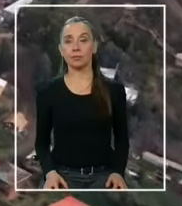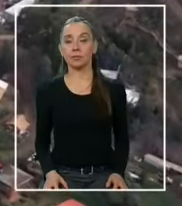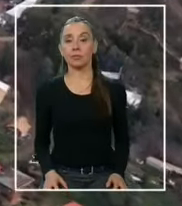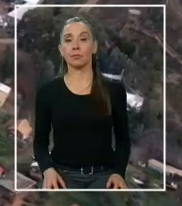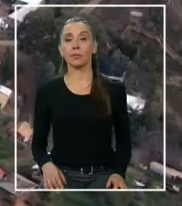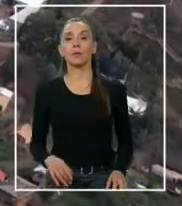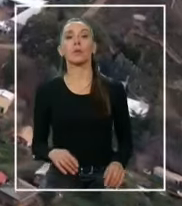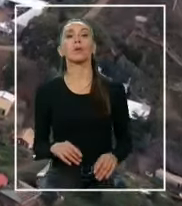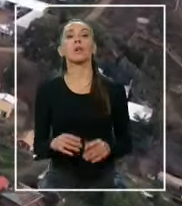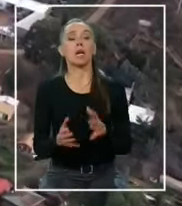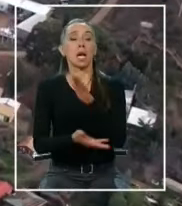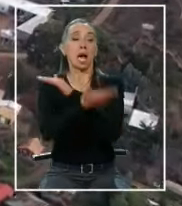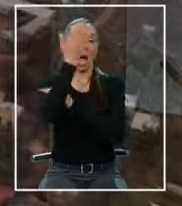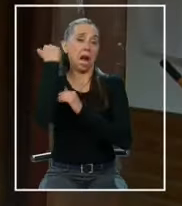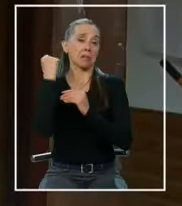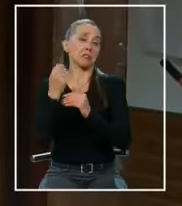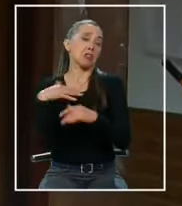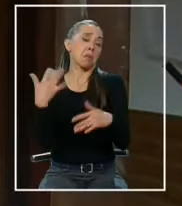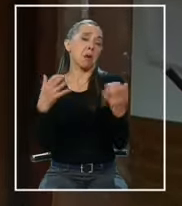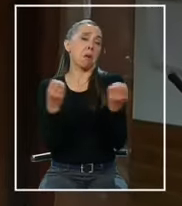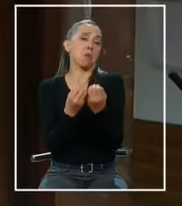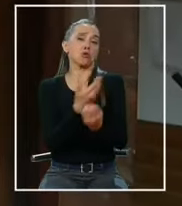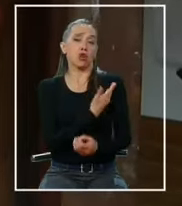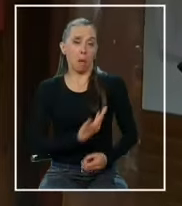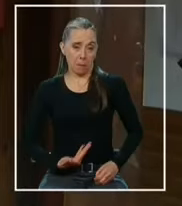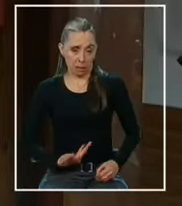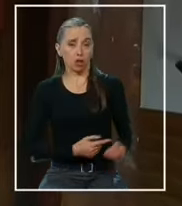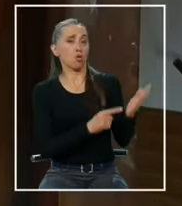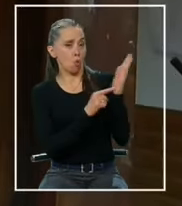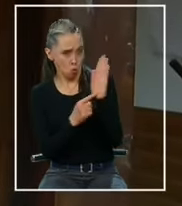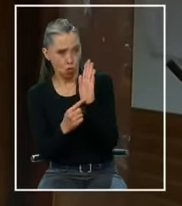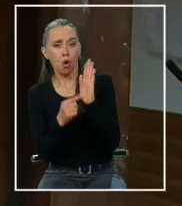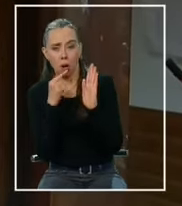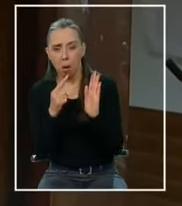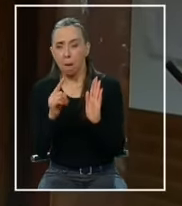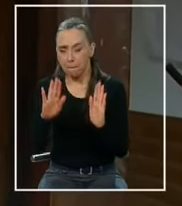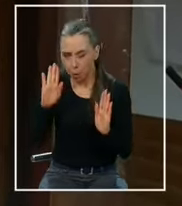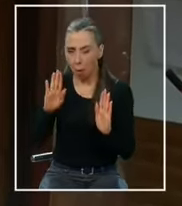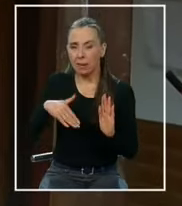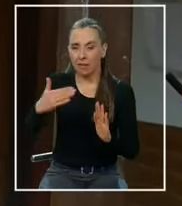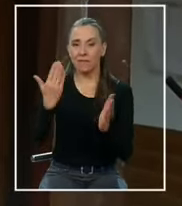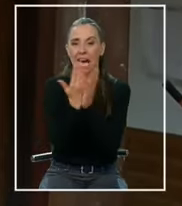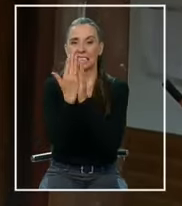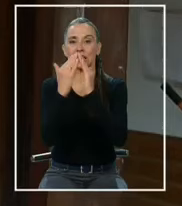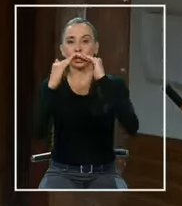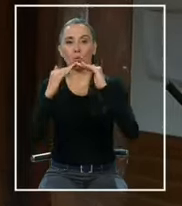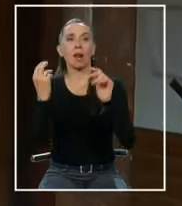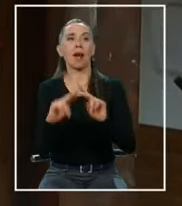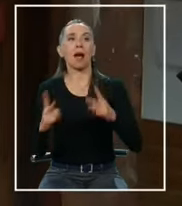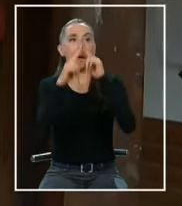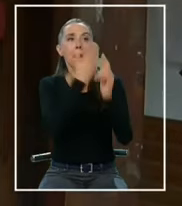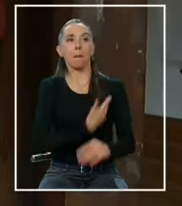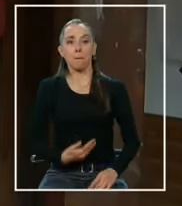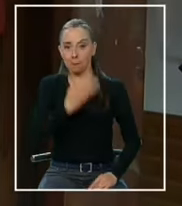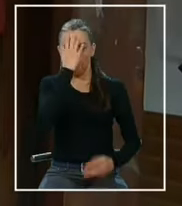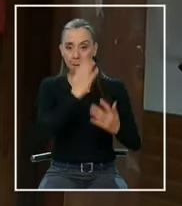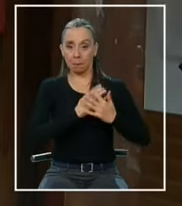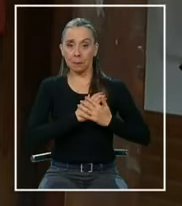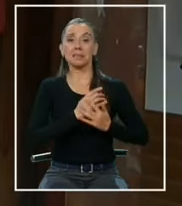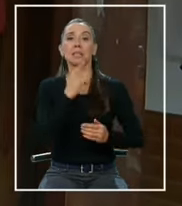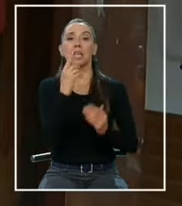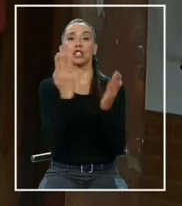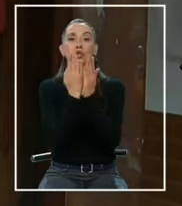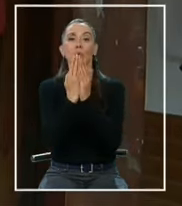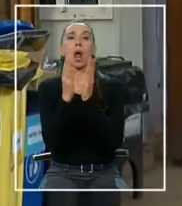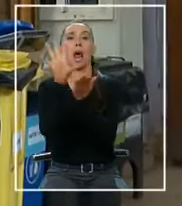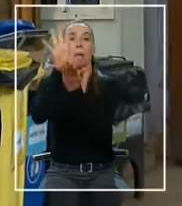Muchos presidentes nos prometieron, nos mostraron estructuras de posible colegio para Juan Fernández. Una presidenta nos dijo que iba a ser un colegio modelo y